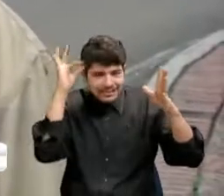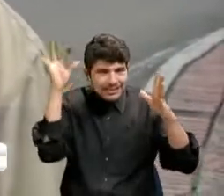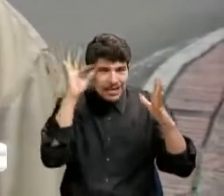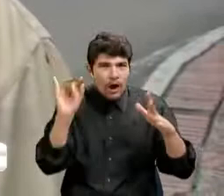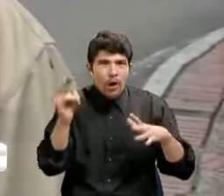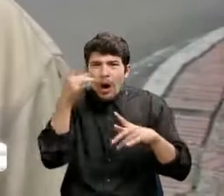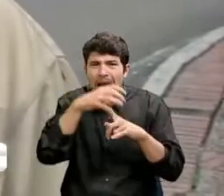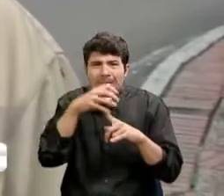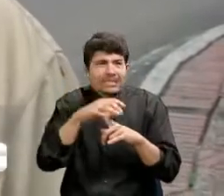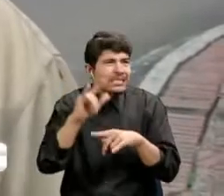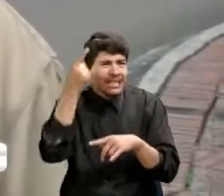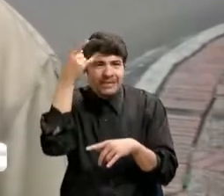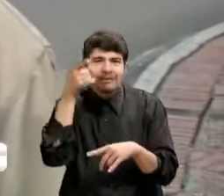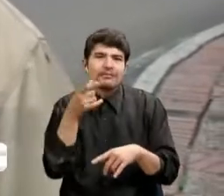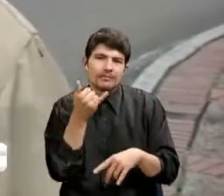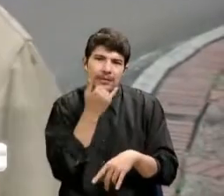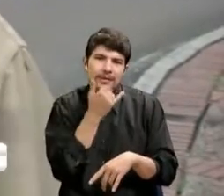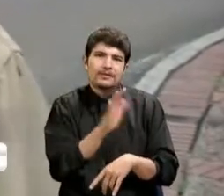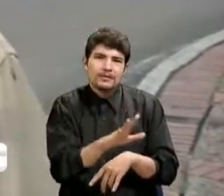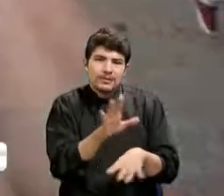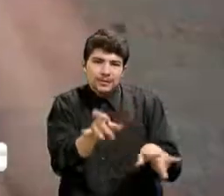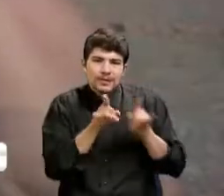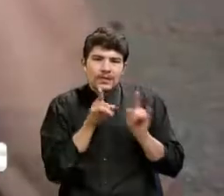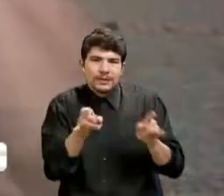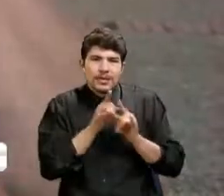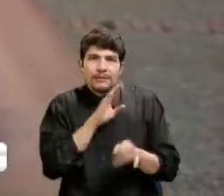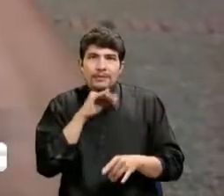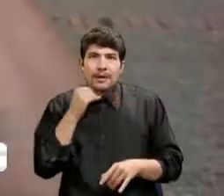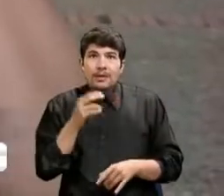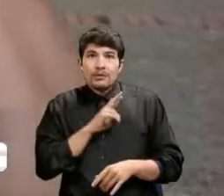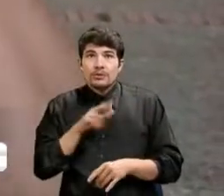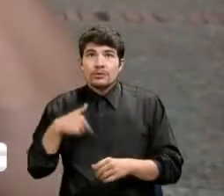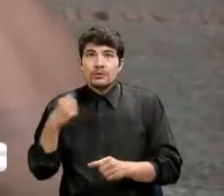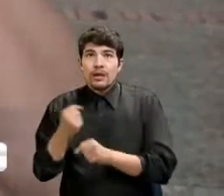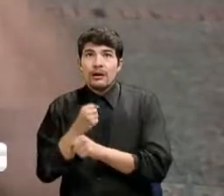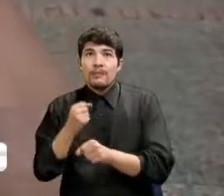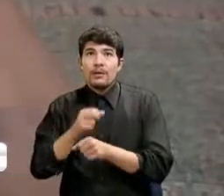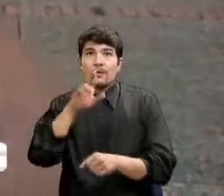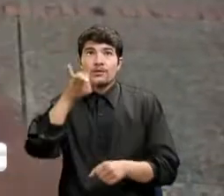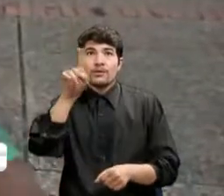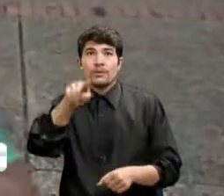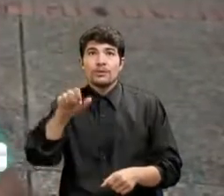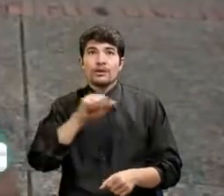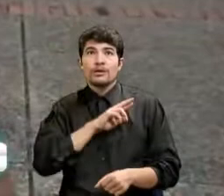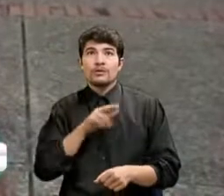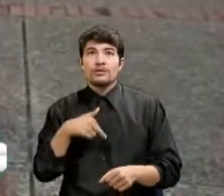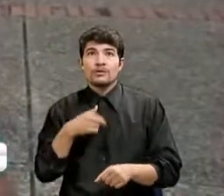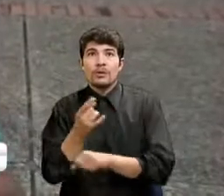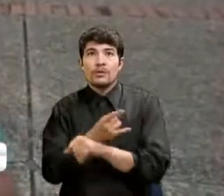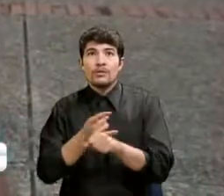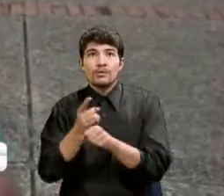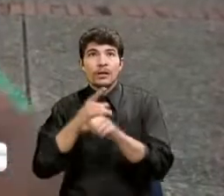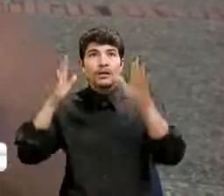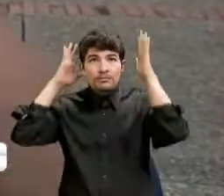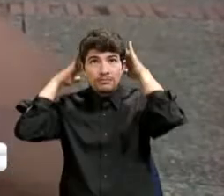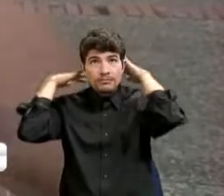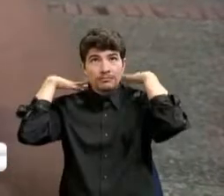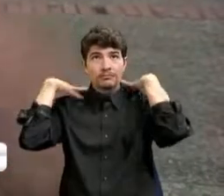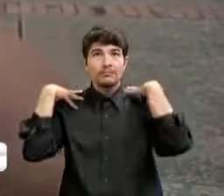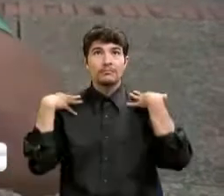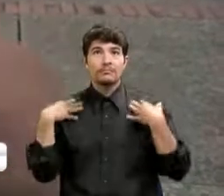gol de la corriente yo lo que causa todas enfermedades como que nosotros trabajamos la russa entonces usamos el capuchón y